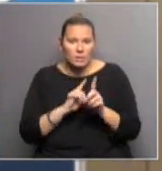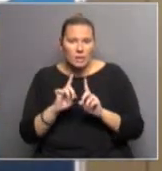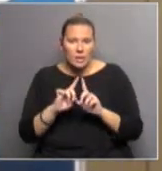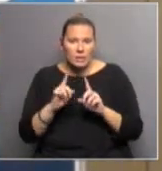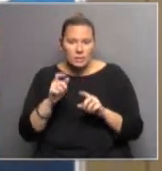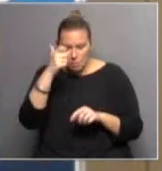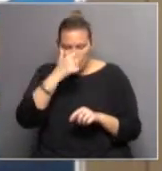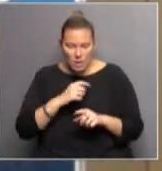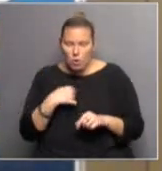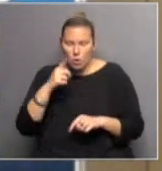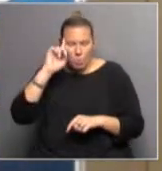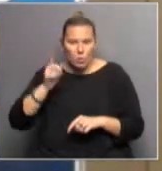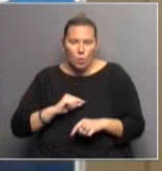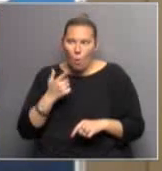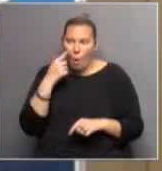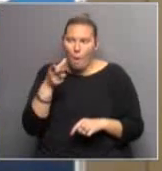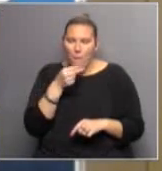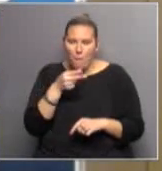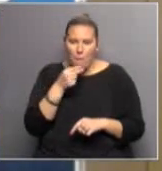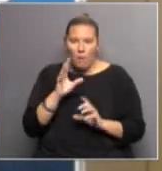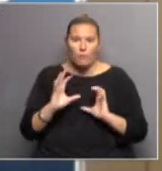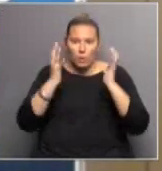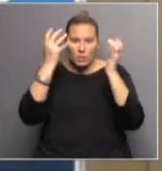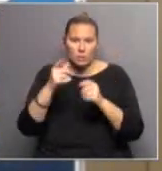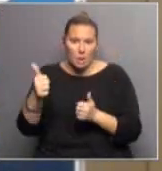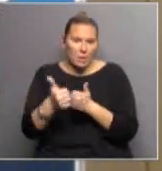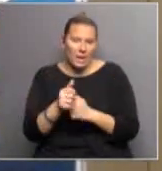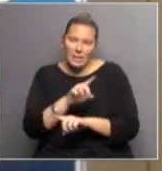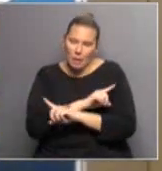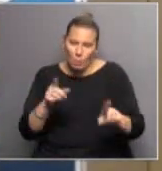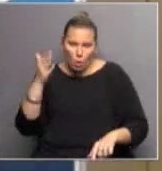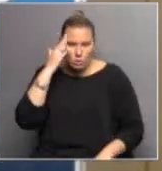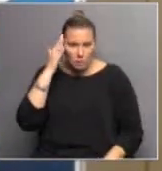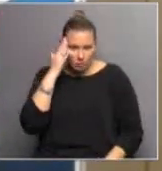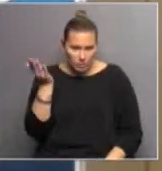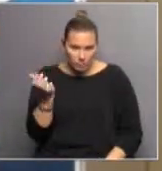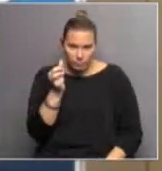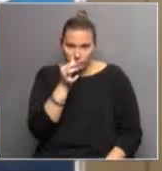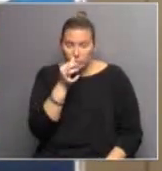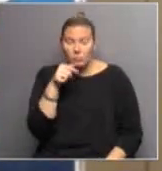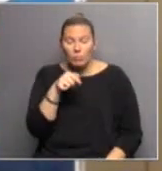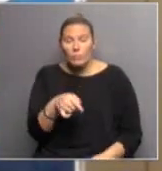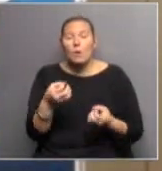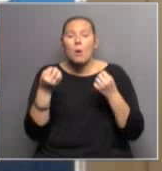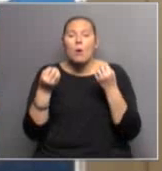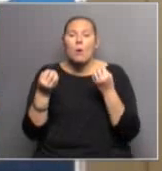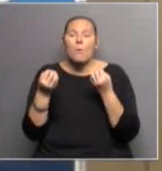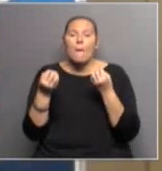nosotros sepamos que estamos ejerciendo violencia, y nuestras parejas, por supuesto, que tampoco lo saben. Esto porque,